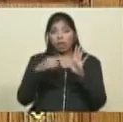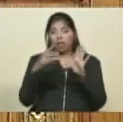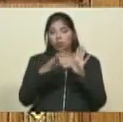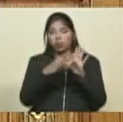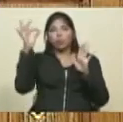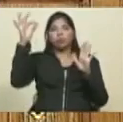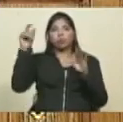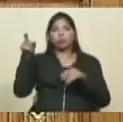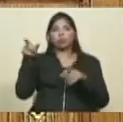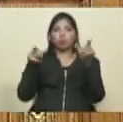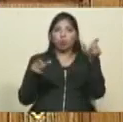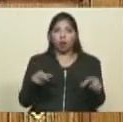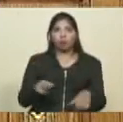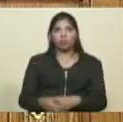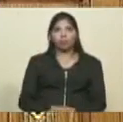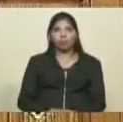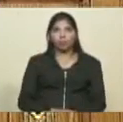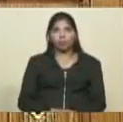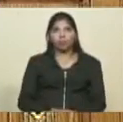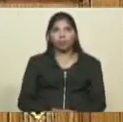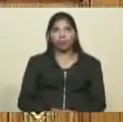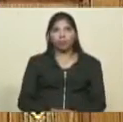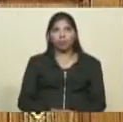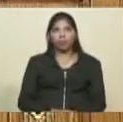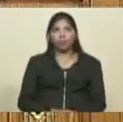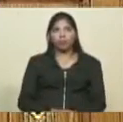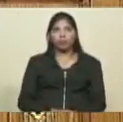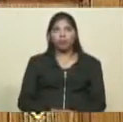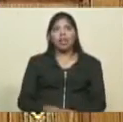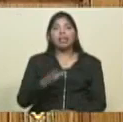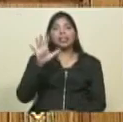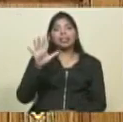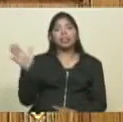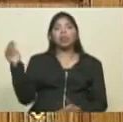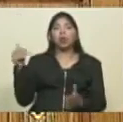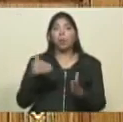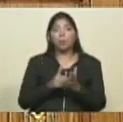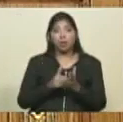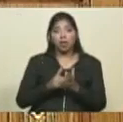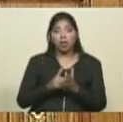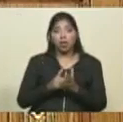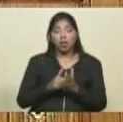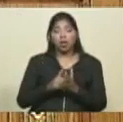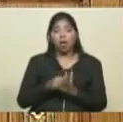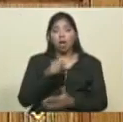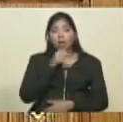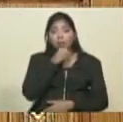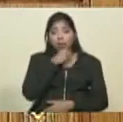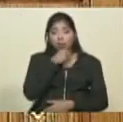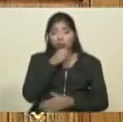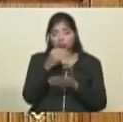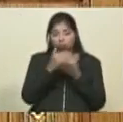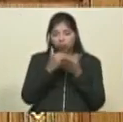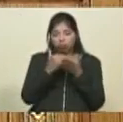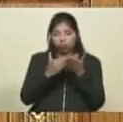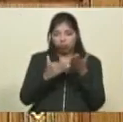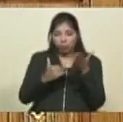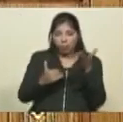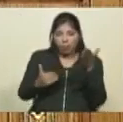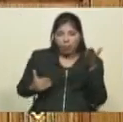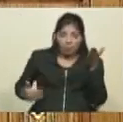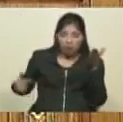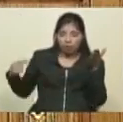que convocó, como se convocó, que 5.000 adultos mayores se hayan registrado como precandidatos